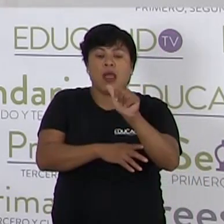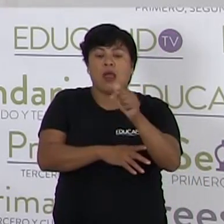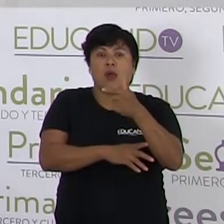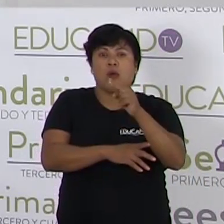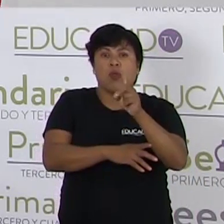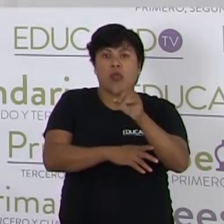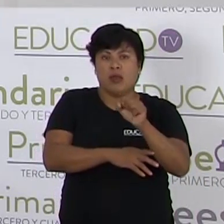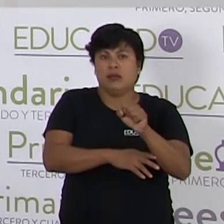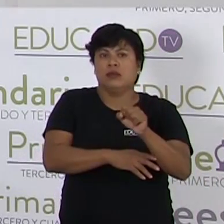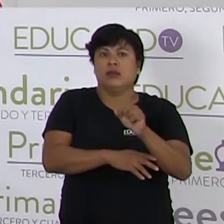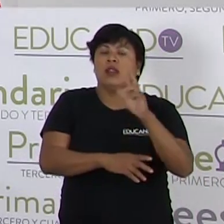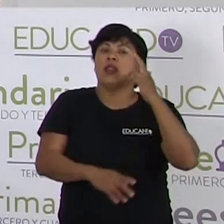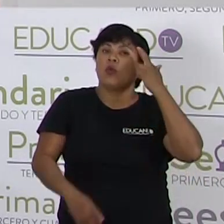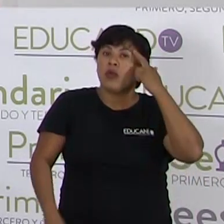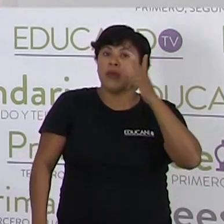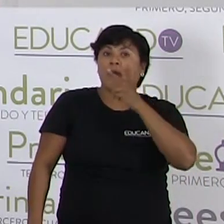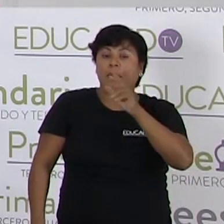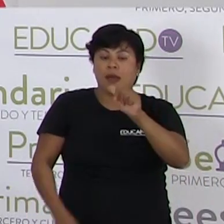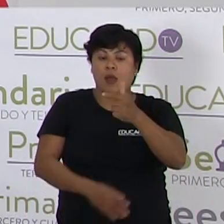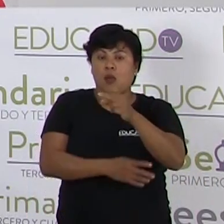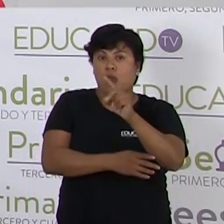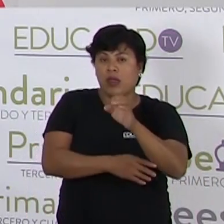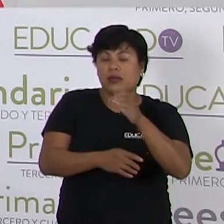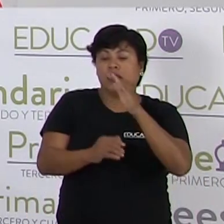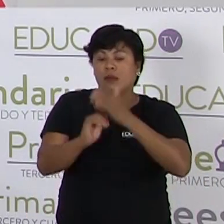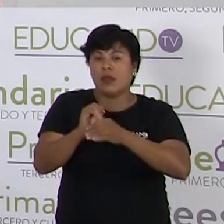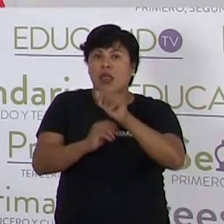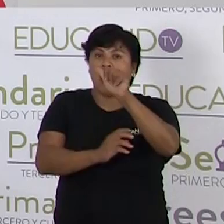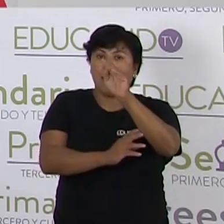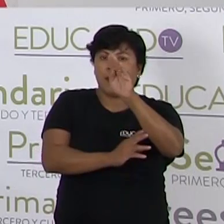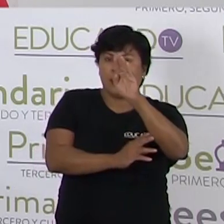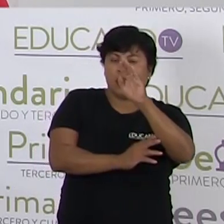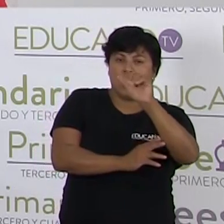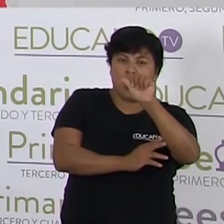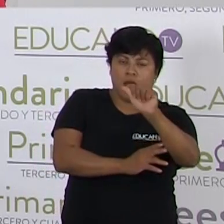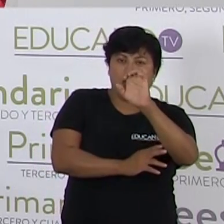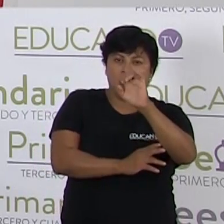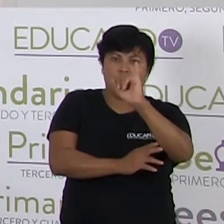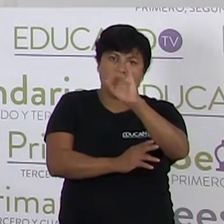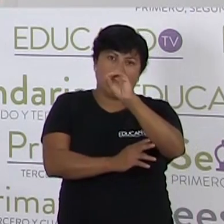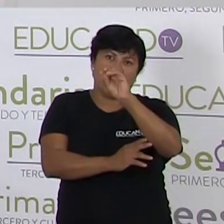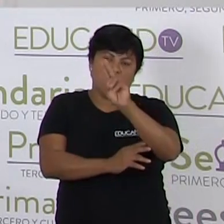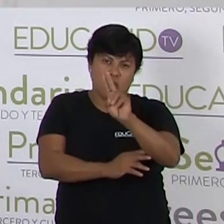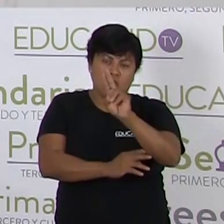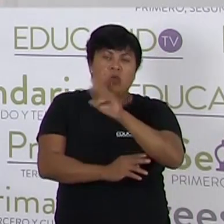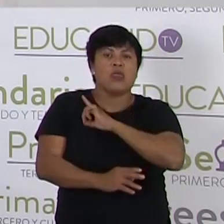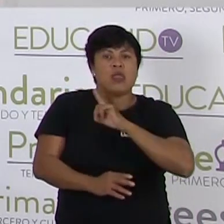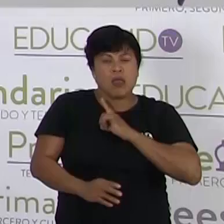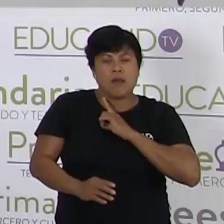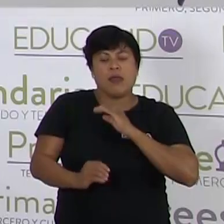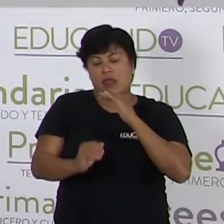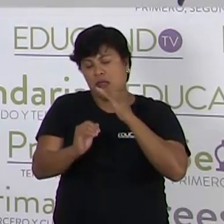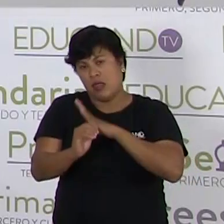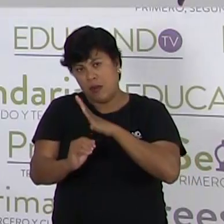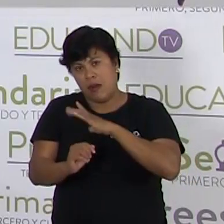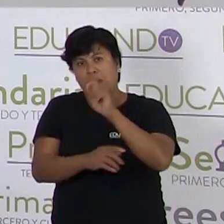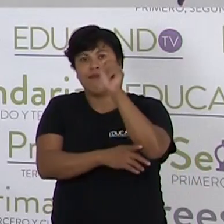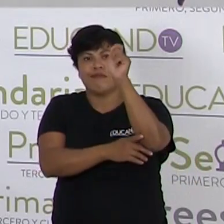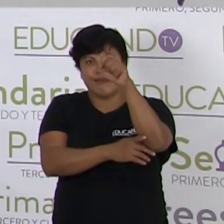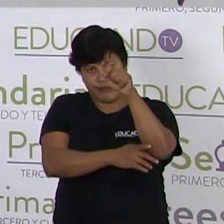agudas. Y acuérdense que las agudas que terminan en vocal, la O es una vocal, deben de llevar